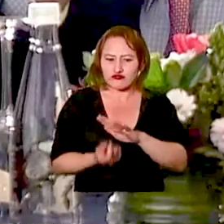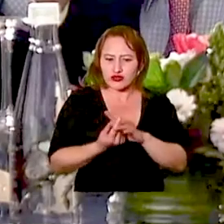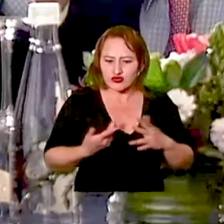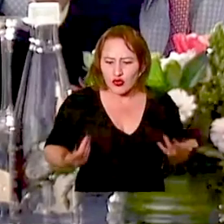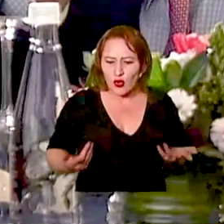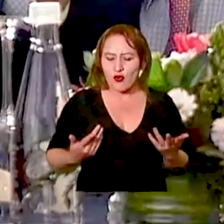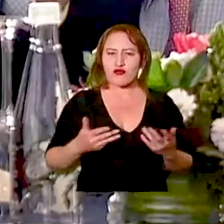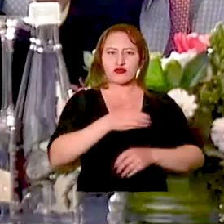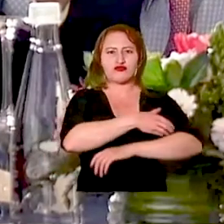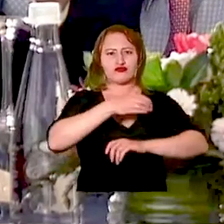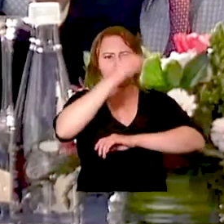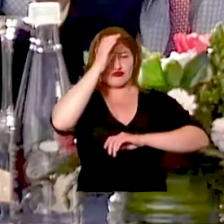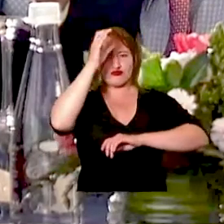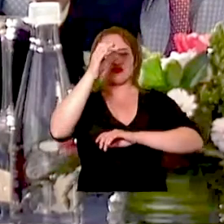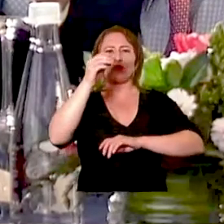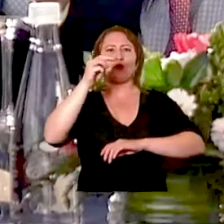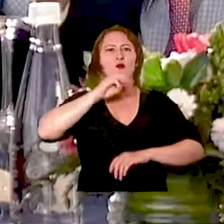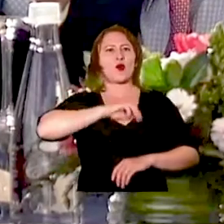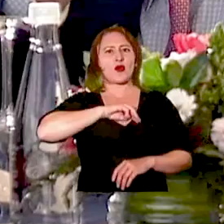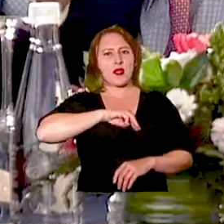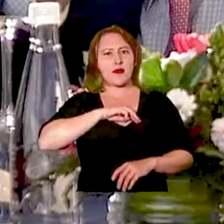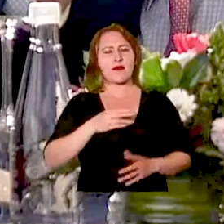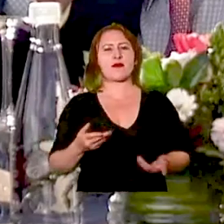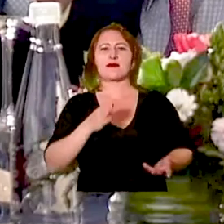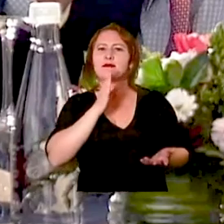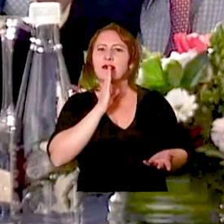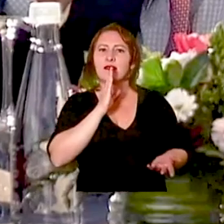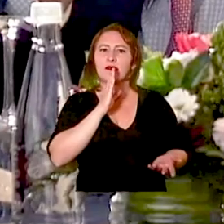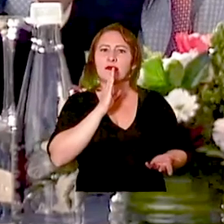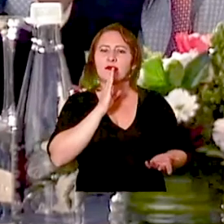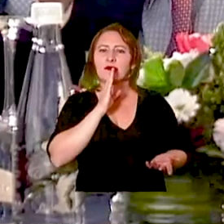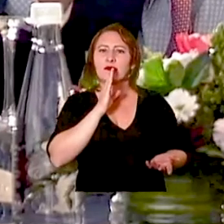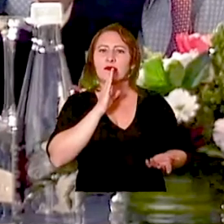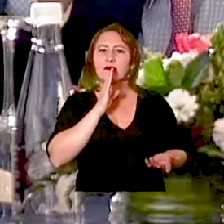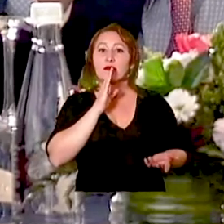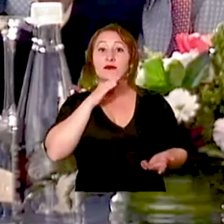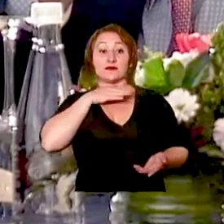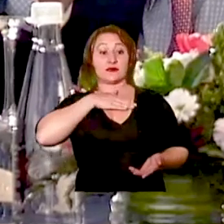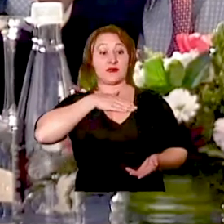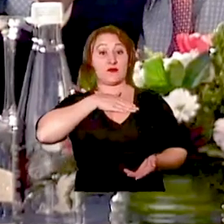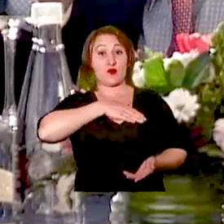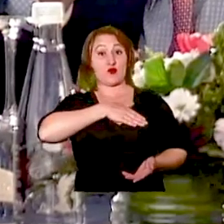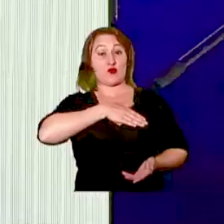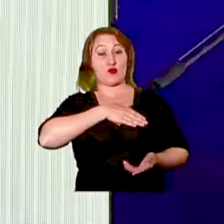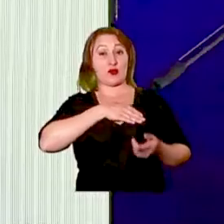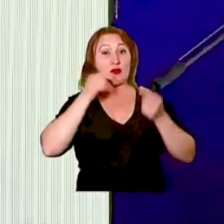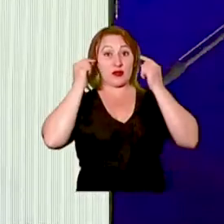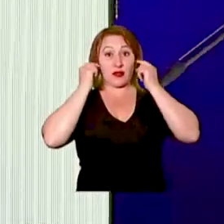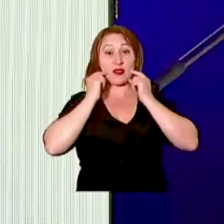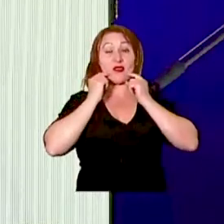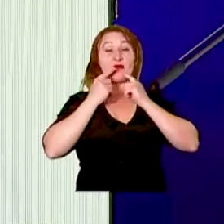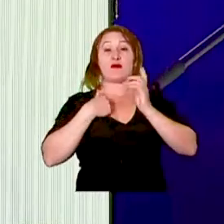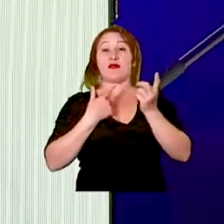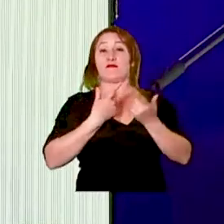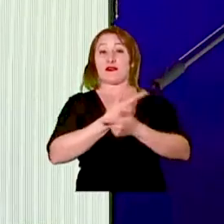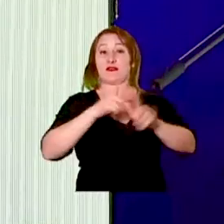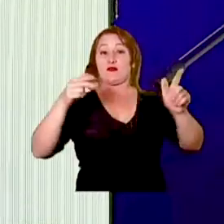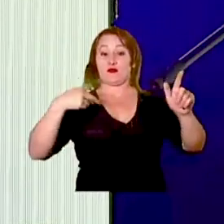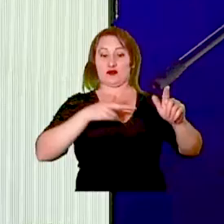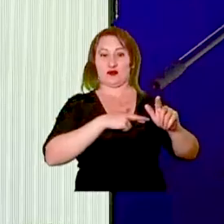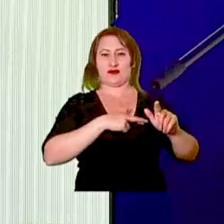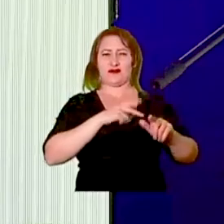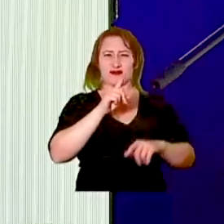el concepto de poder moral por el señor Simón Bolívar, nuestro querido libertador, No es posible